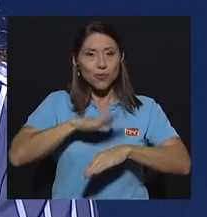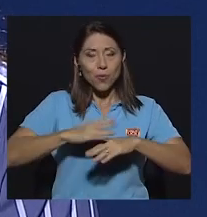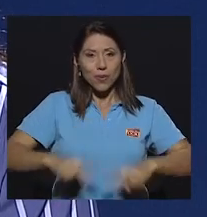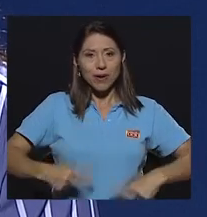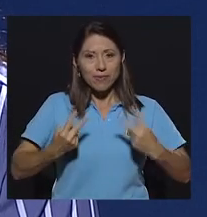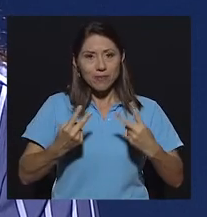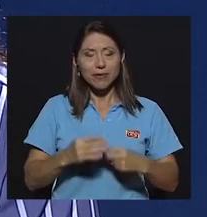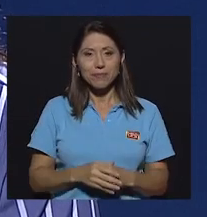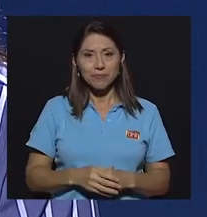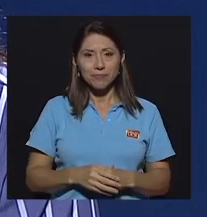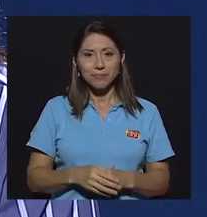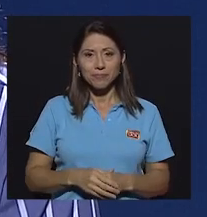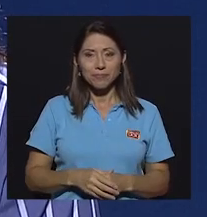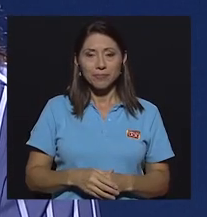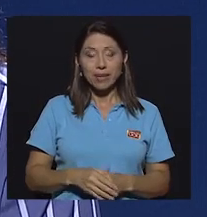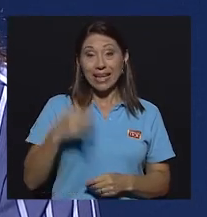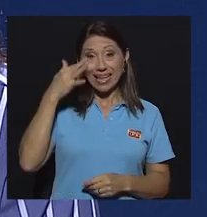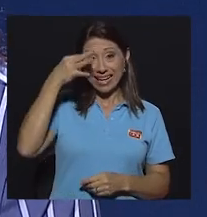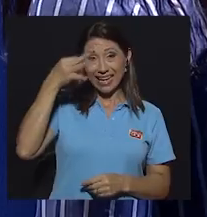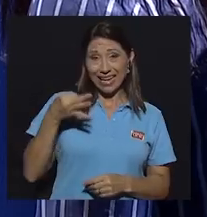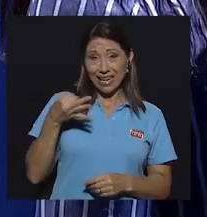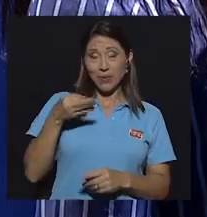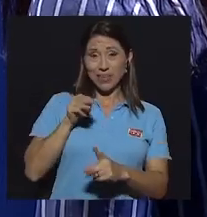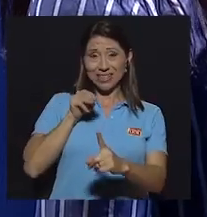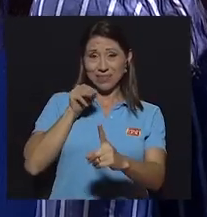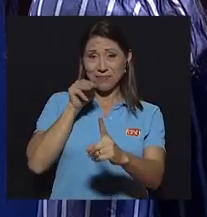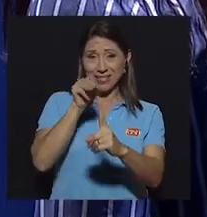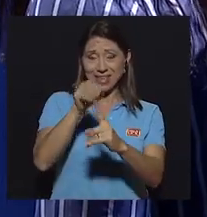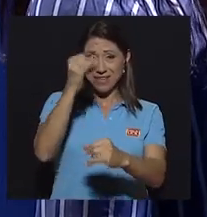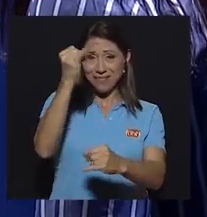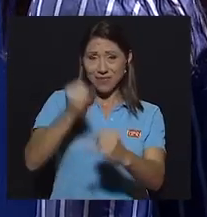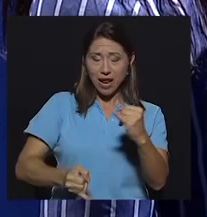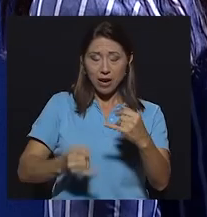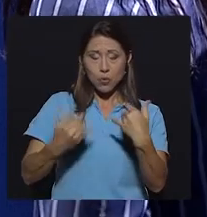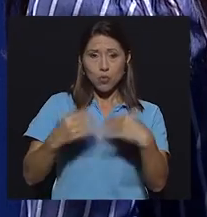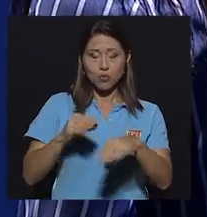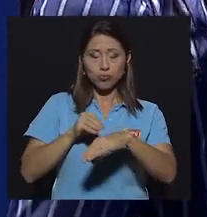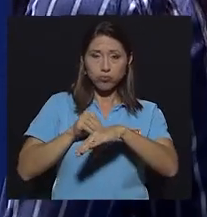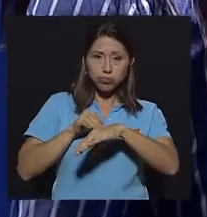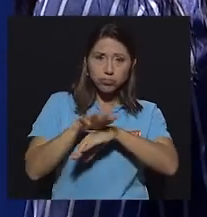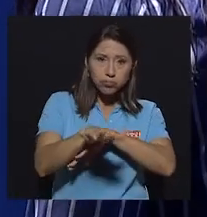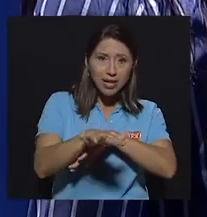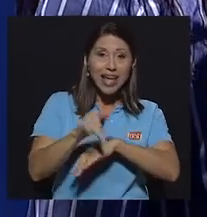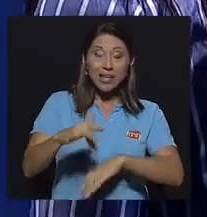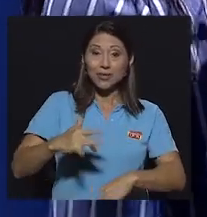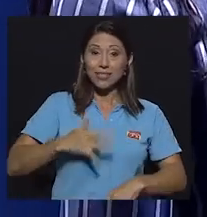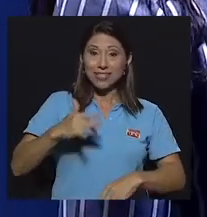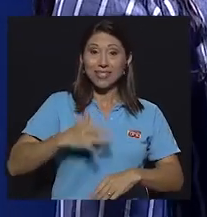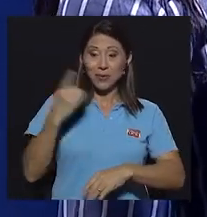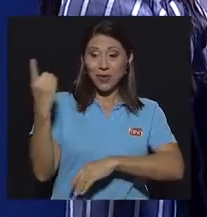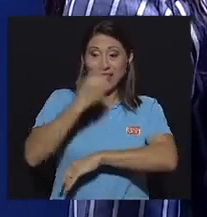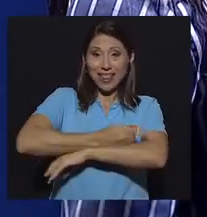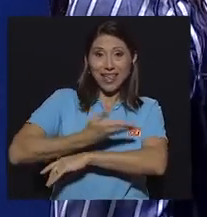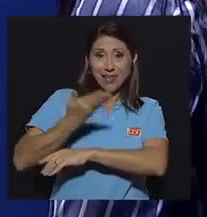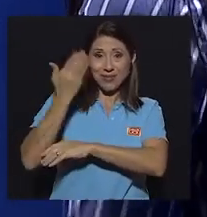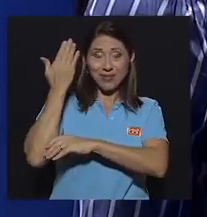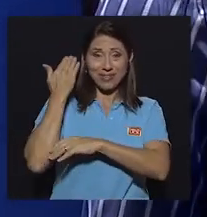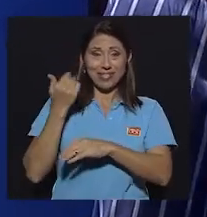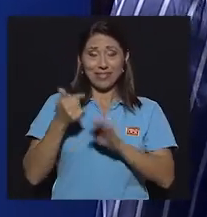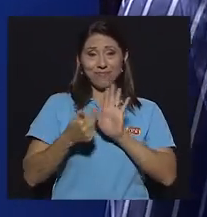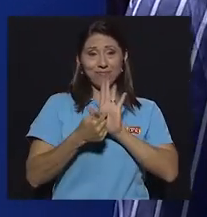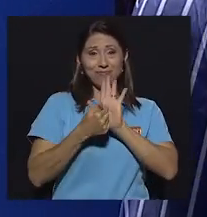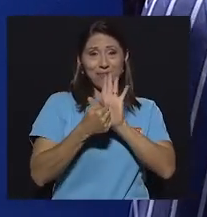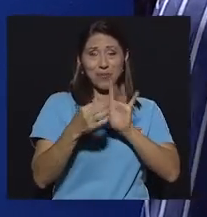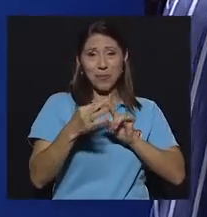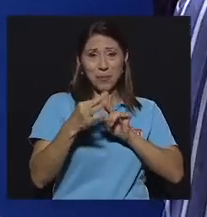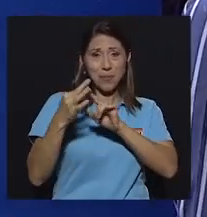como el mensaje final que cala, ¿no? Al menos eso se sintió el día de la premier y no sé